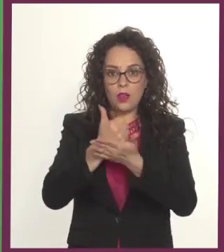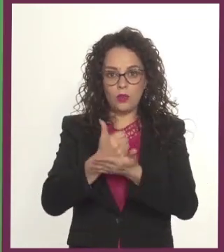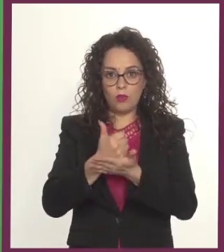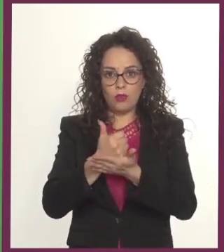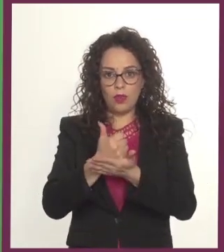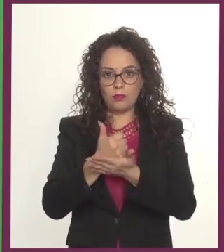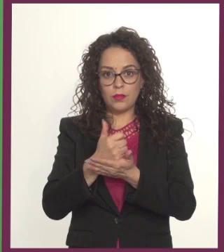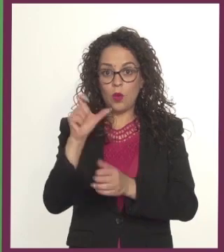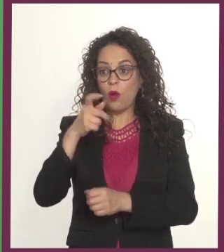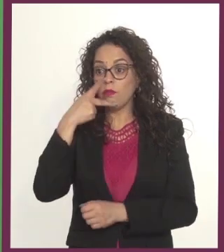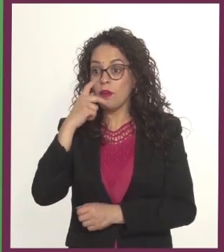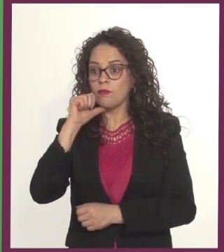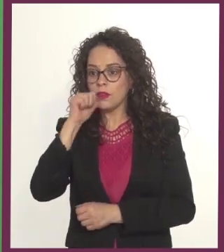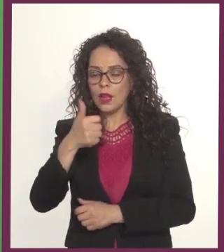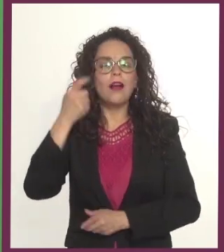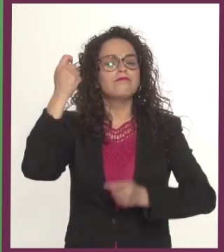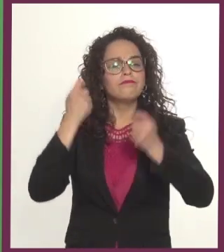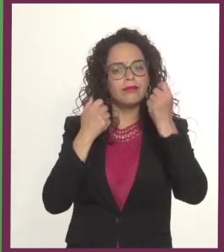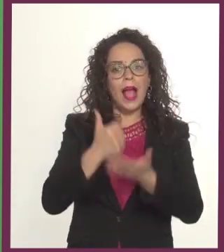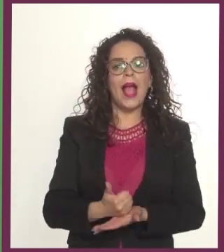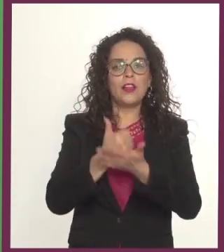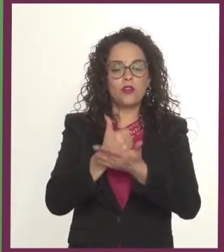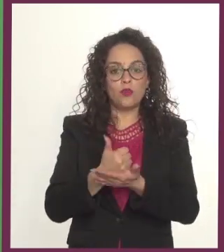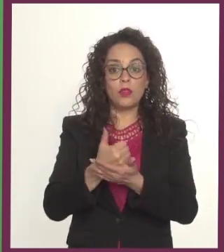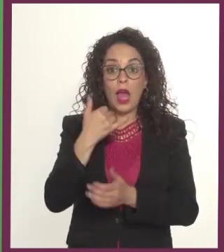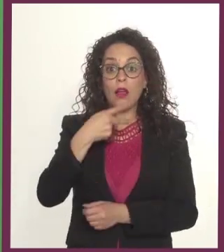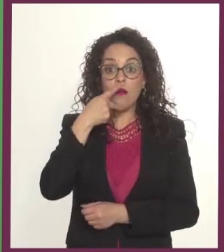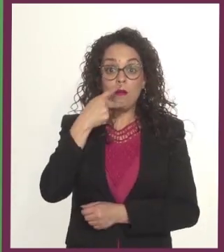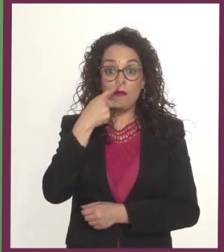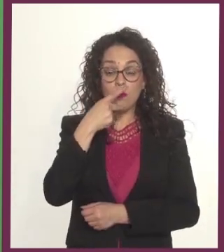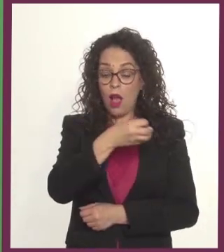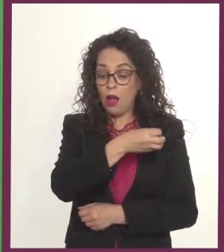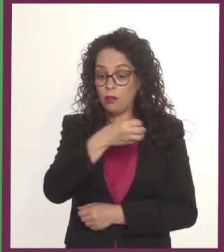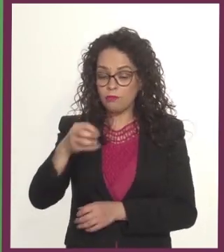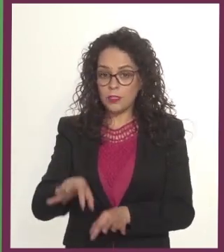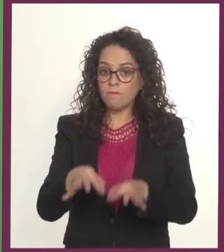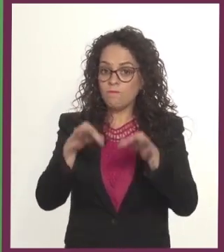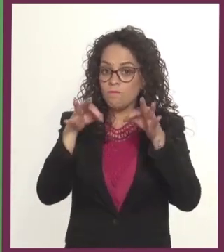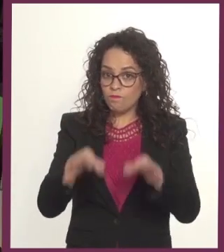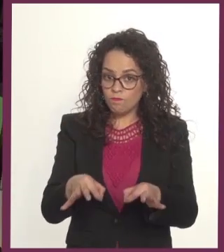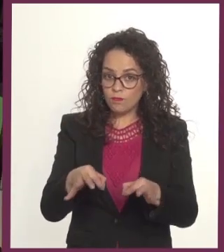bien. Pronuncia correctamente y dale intención a lo que dices.